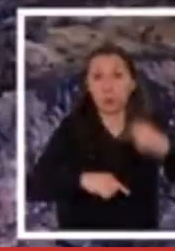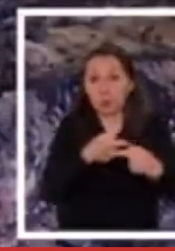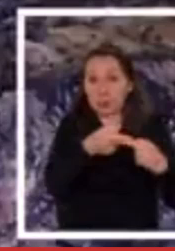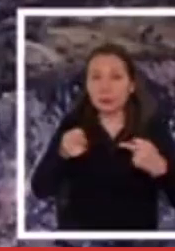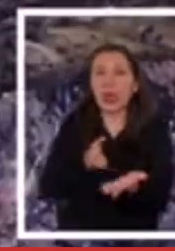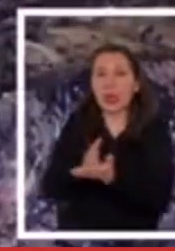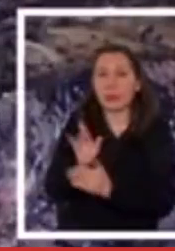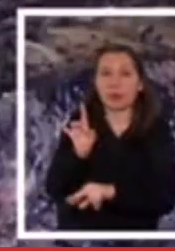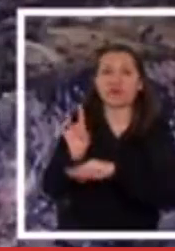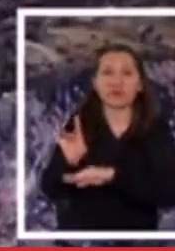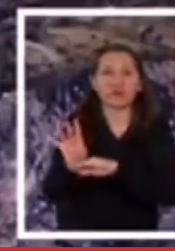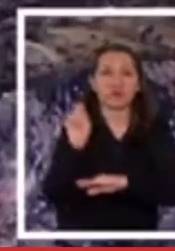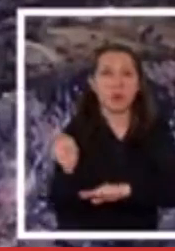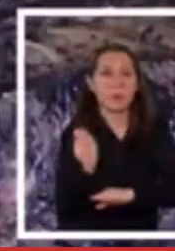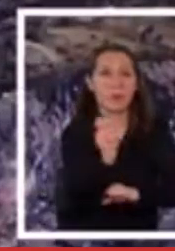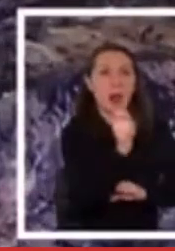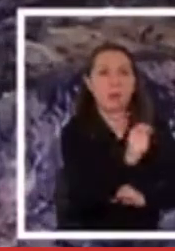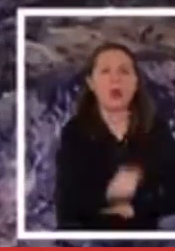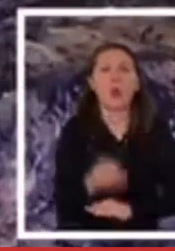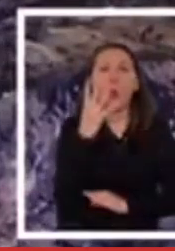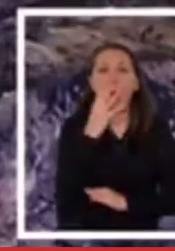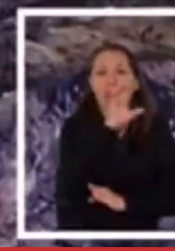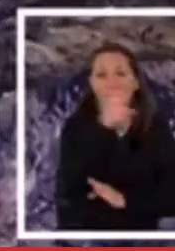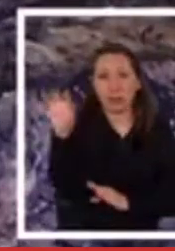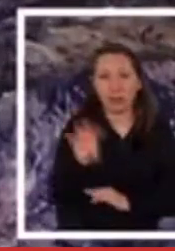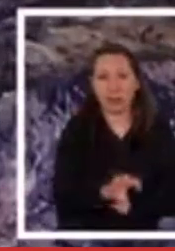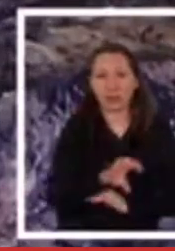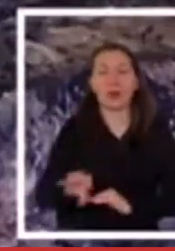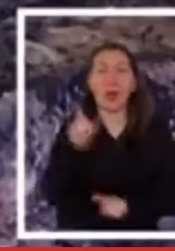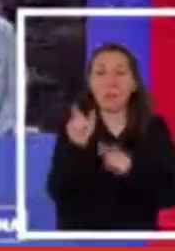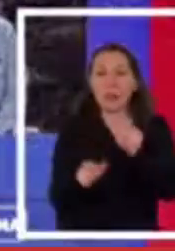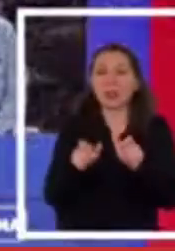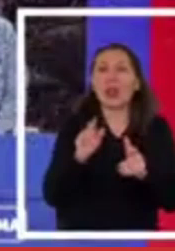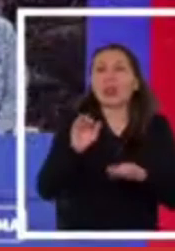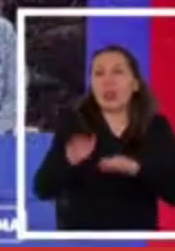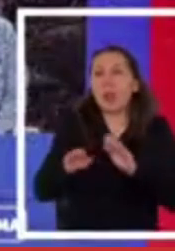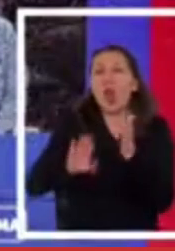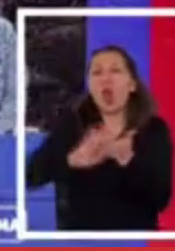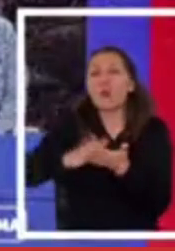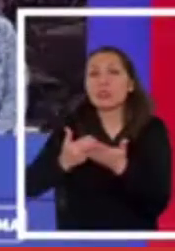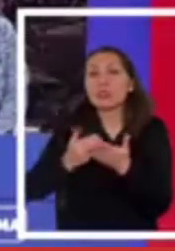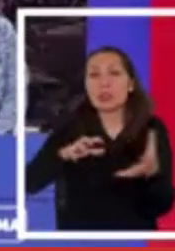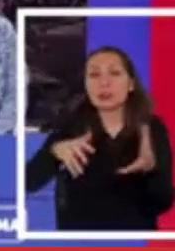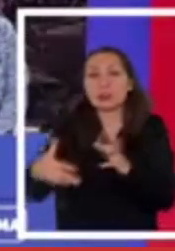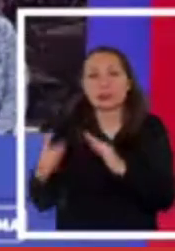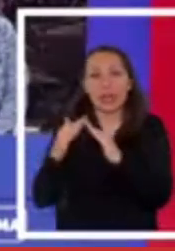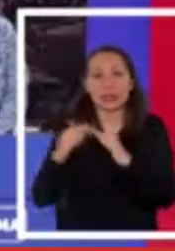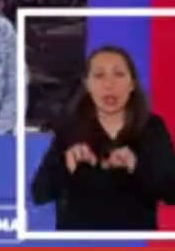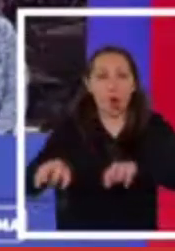se empiecen a hacer los primeros pagos con los cuatro tramos indicados a las personas en función de los daños que tengan su vivienda o sus